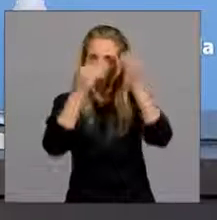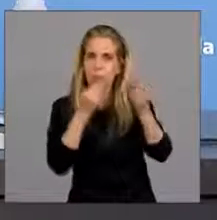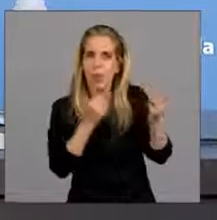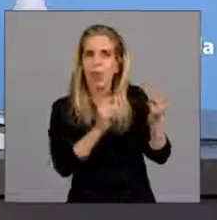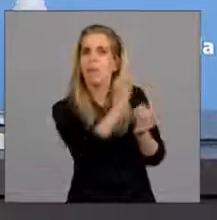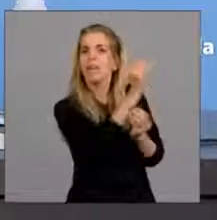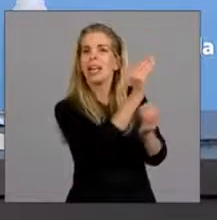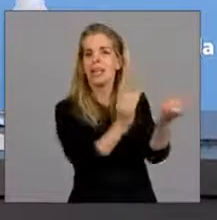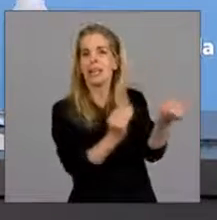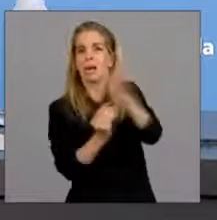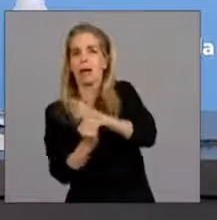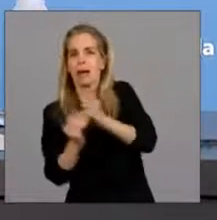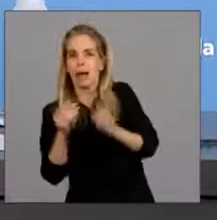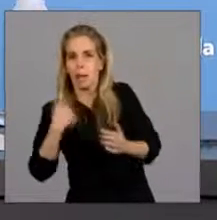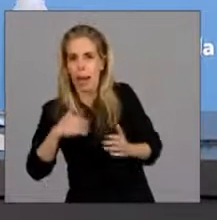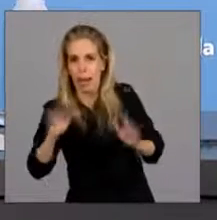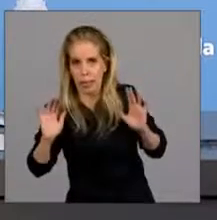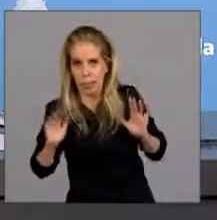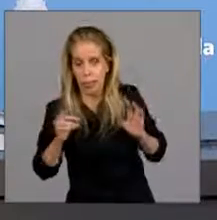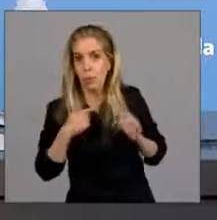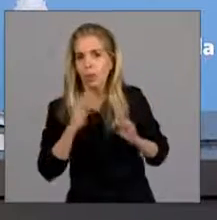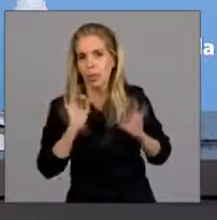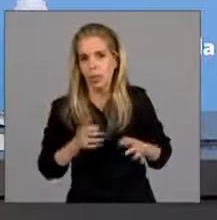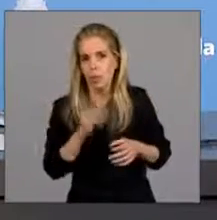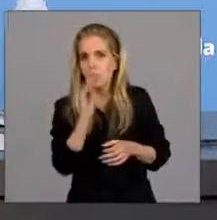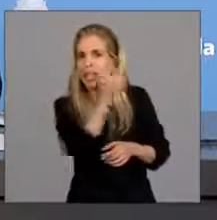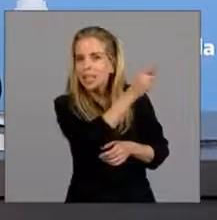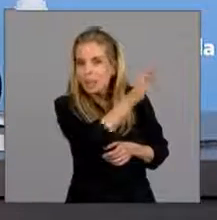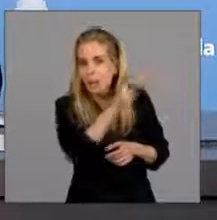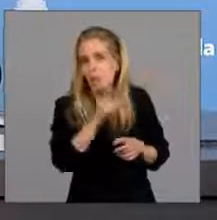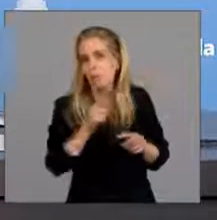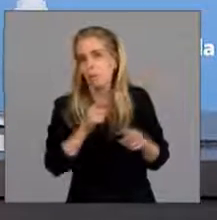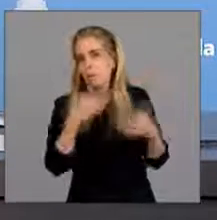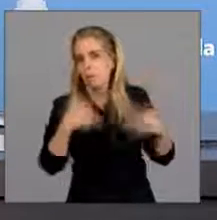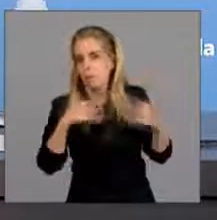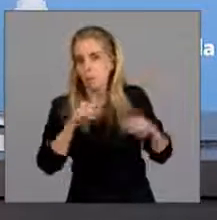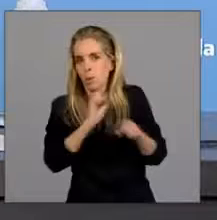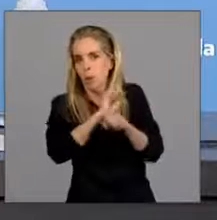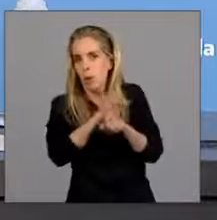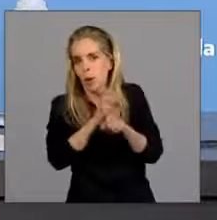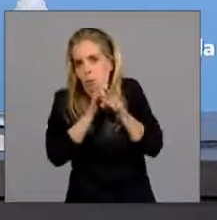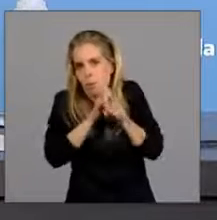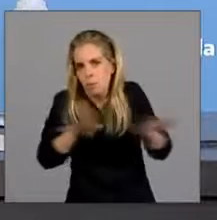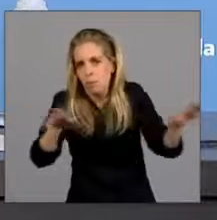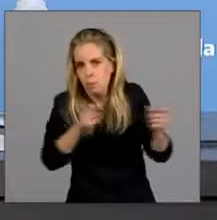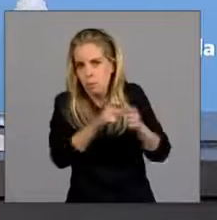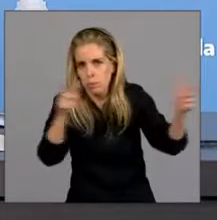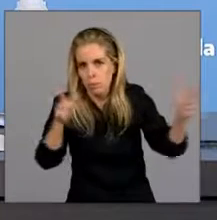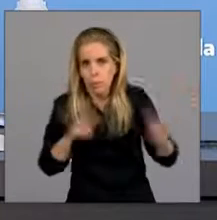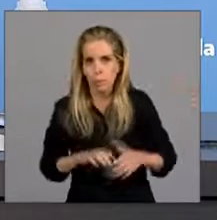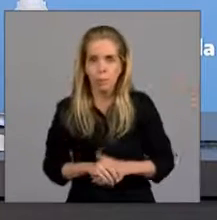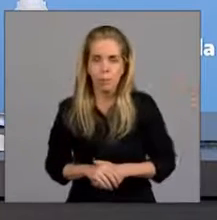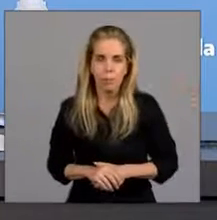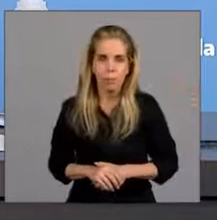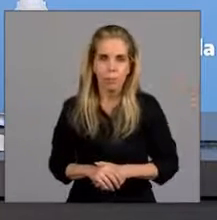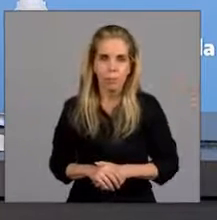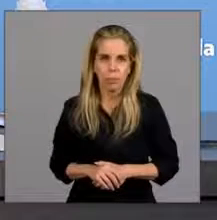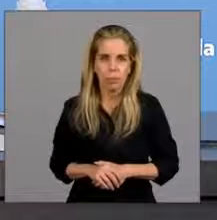porque el desarrollo del virus en Brasil ha tomado la dimensión que todos conocemos.